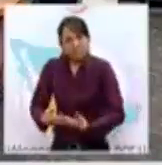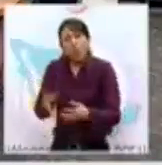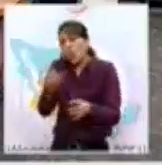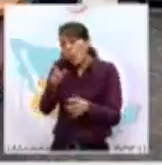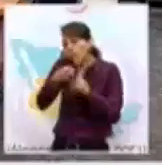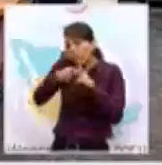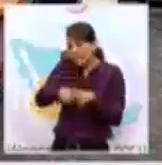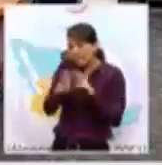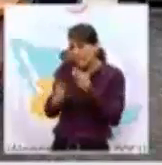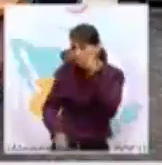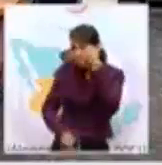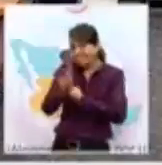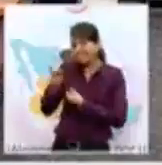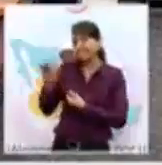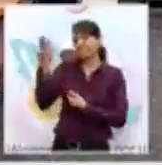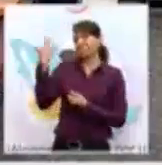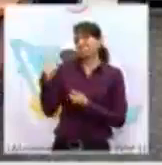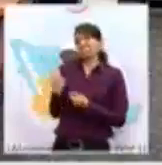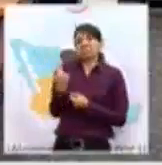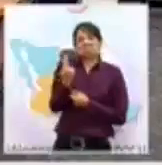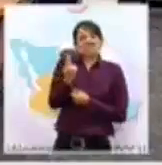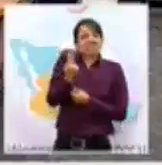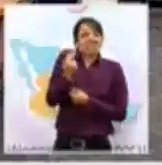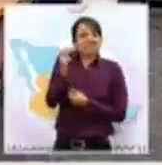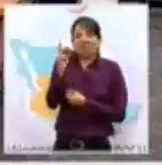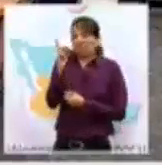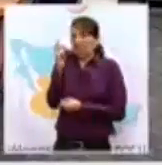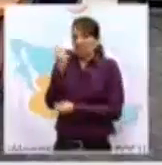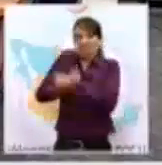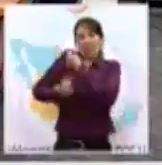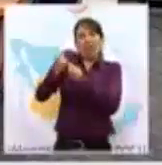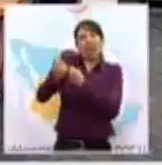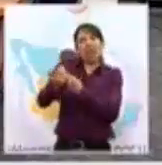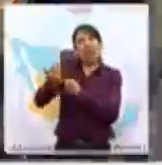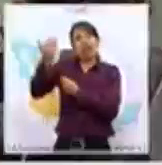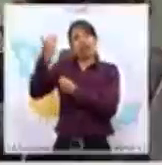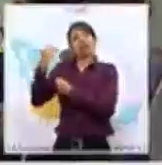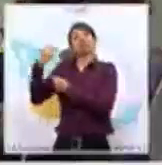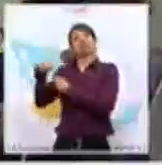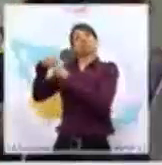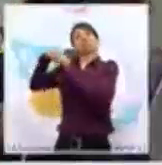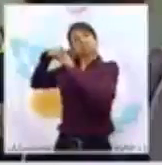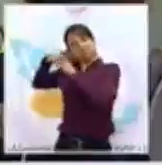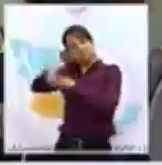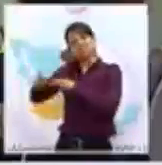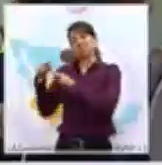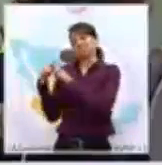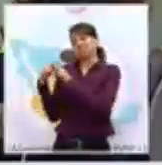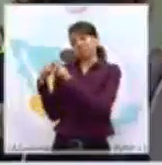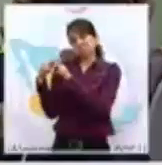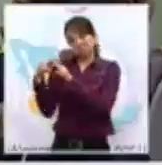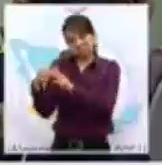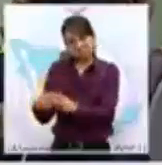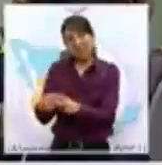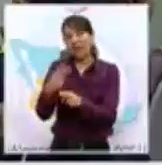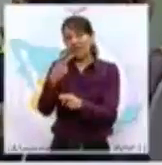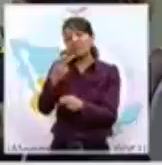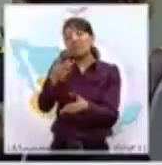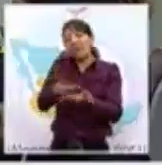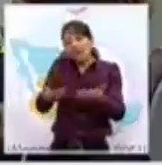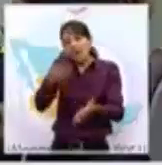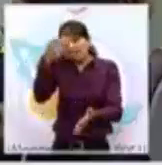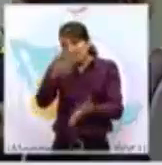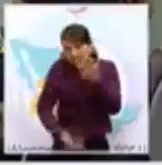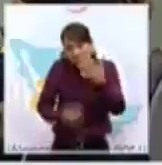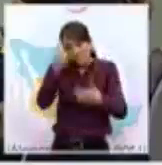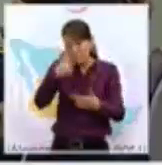Esa es un poco parte donde se van cerrando estos puntos fundamentales del cambio, ¿no? Y de la transformación que requiere el país en materia educativa.